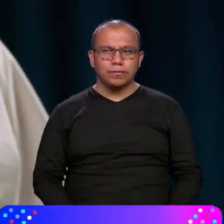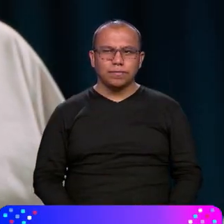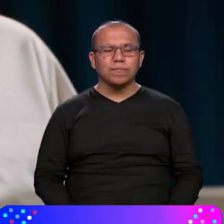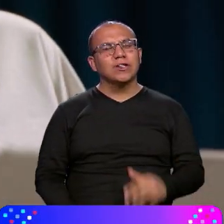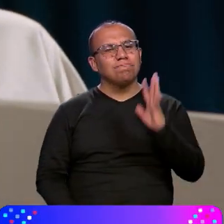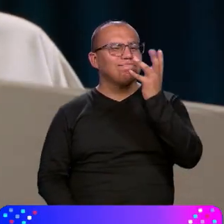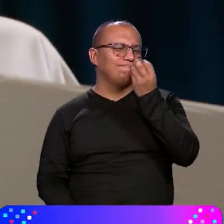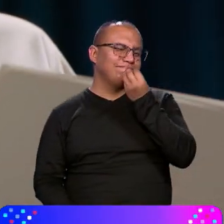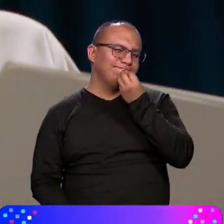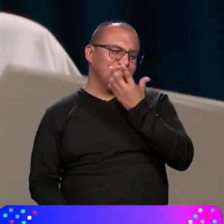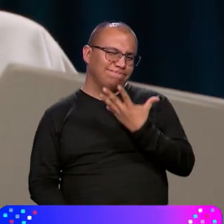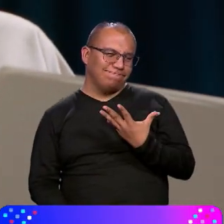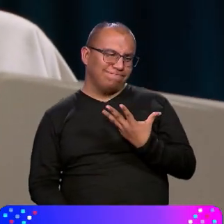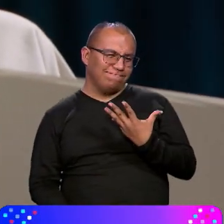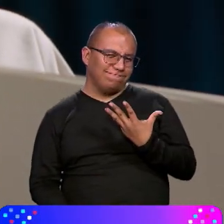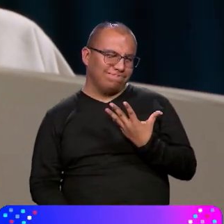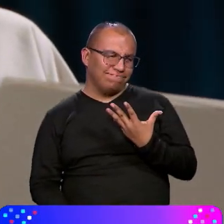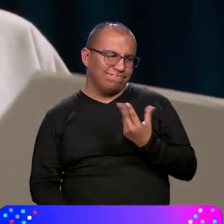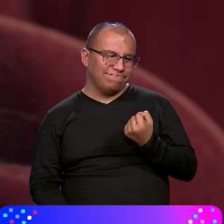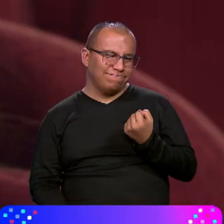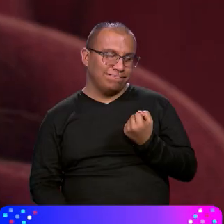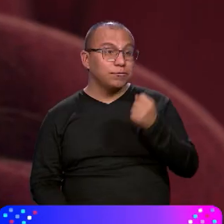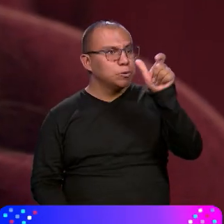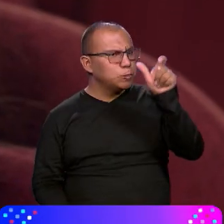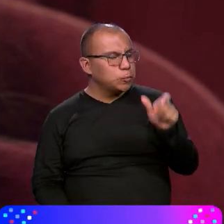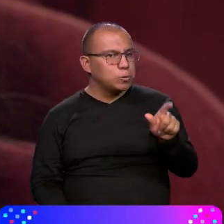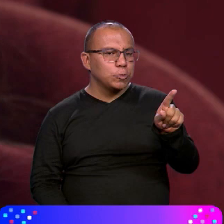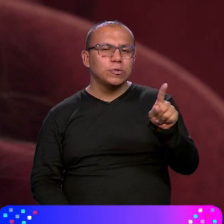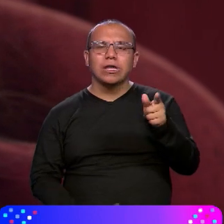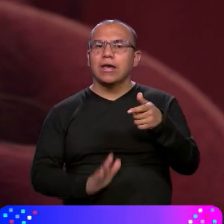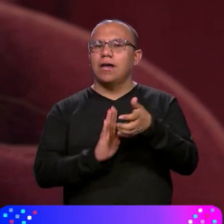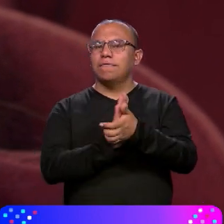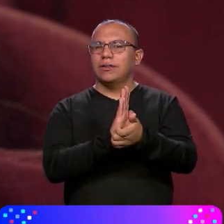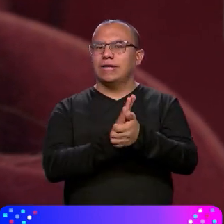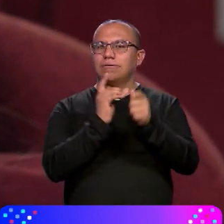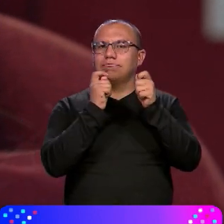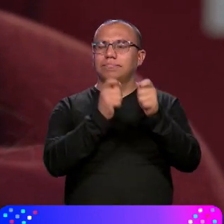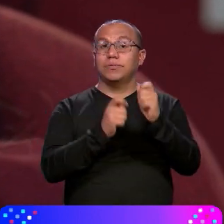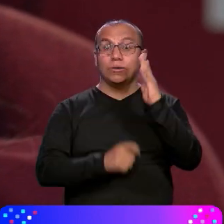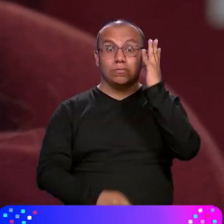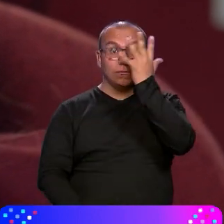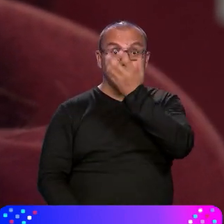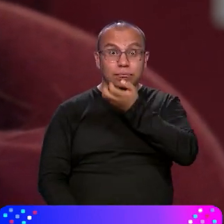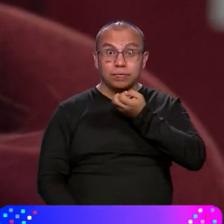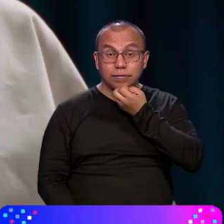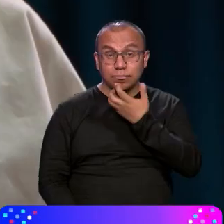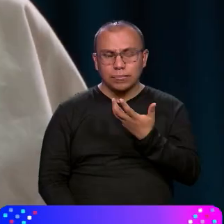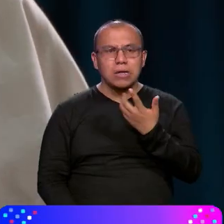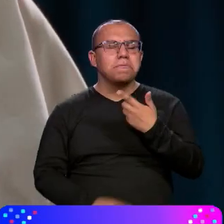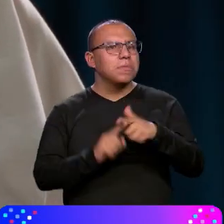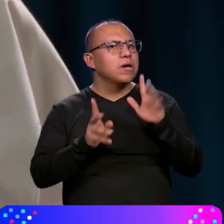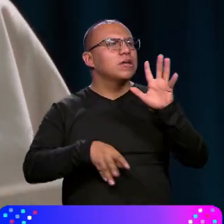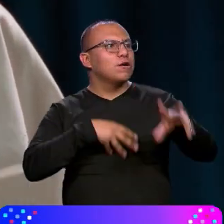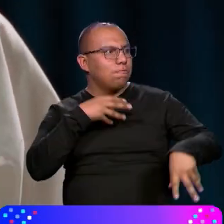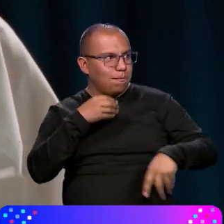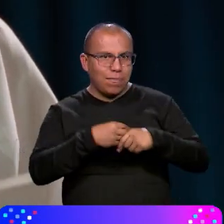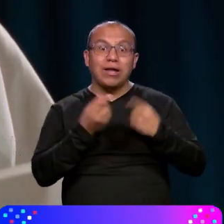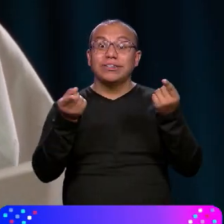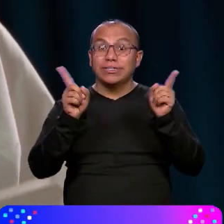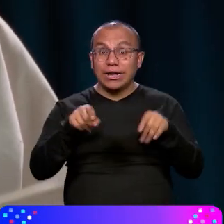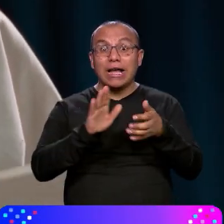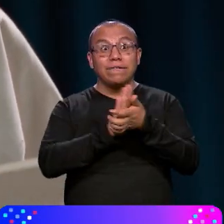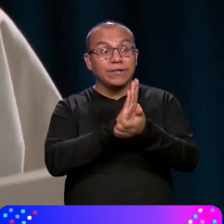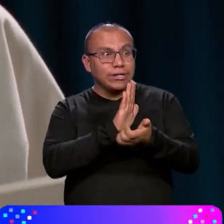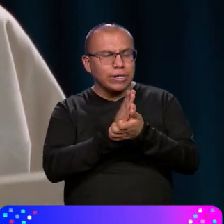Ay, linda. Usted tiene un don. Es la belleza. Pero además tiene una habilidad y es